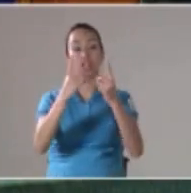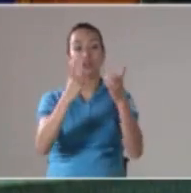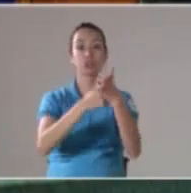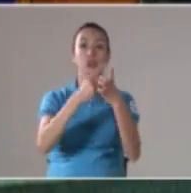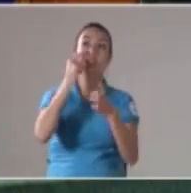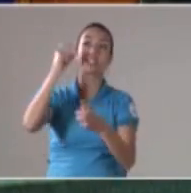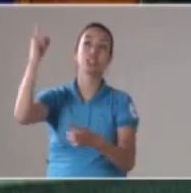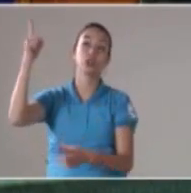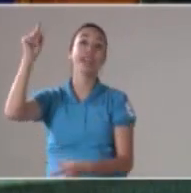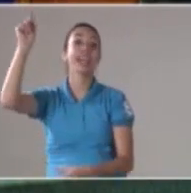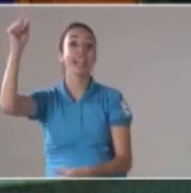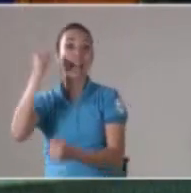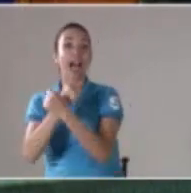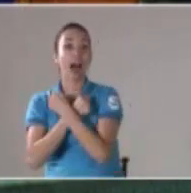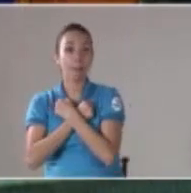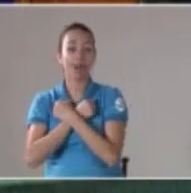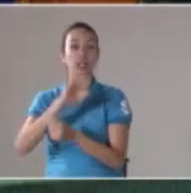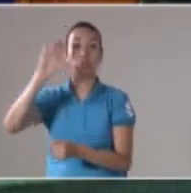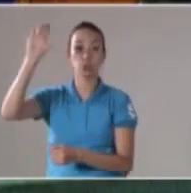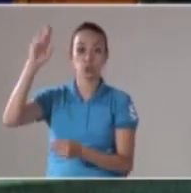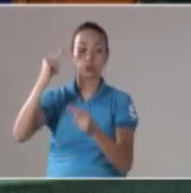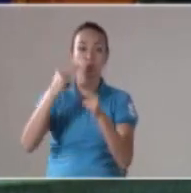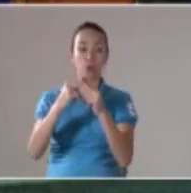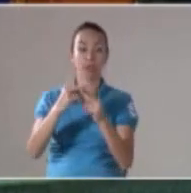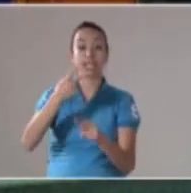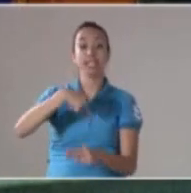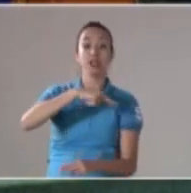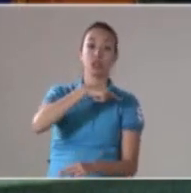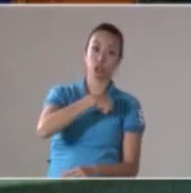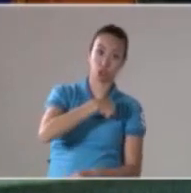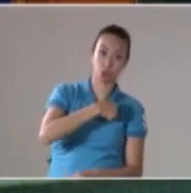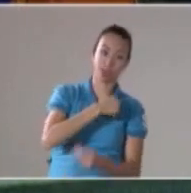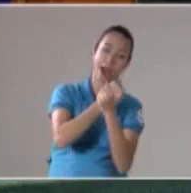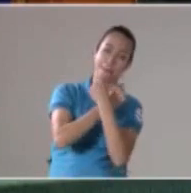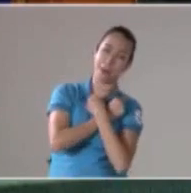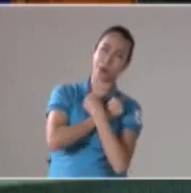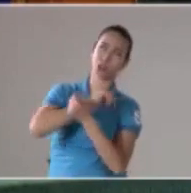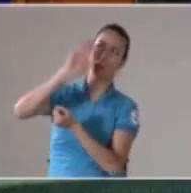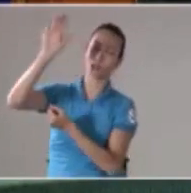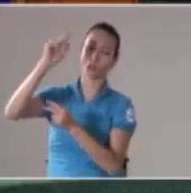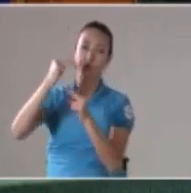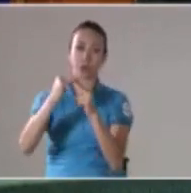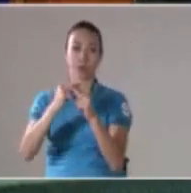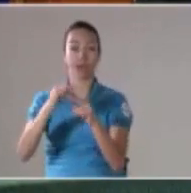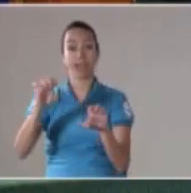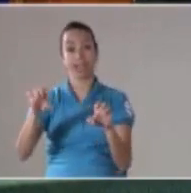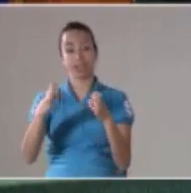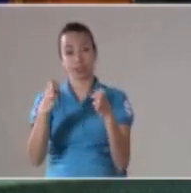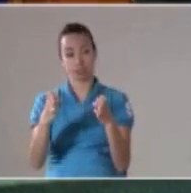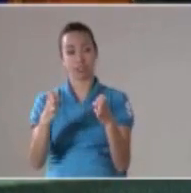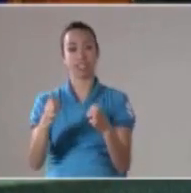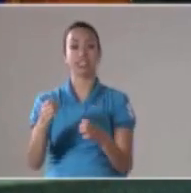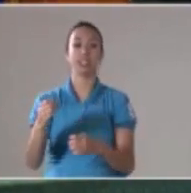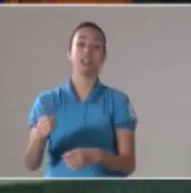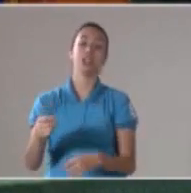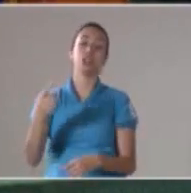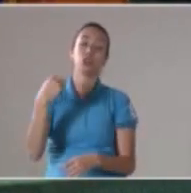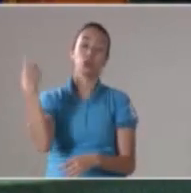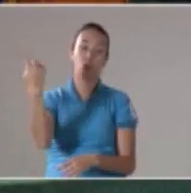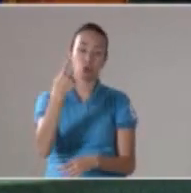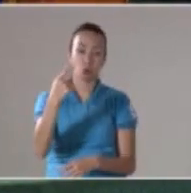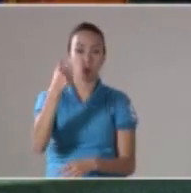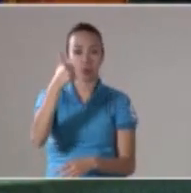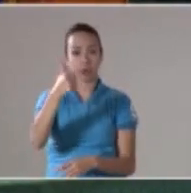nombre y nosotros amamos su nombre. Todas las cosas que vienen como consecuencia de que Él ama su nombre nos van a caer a